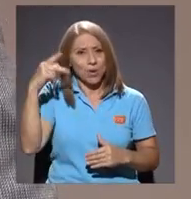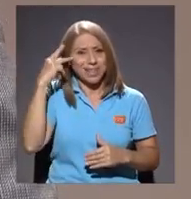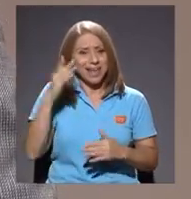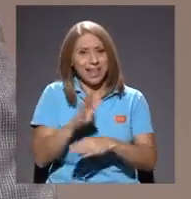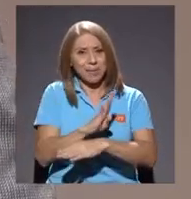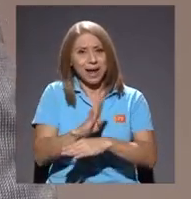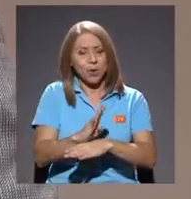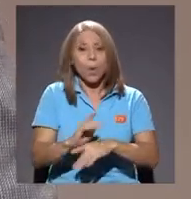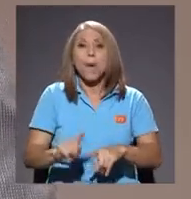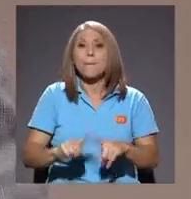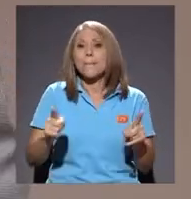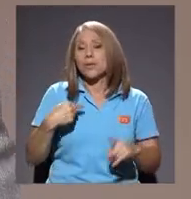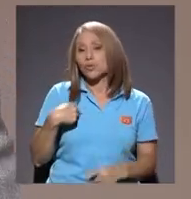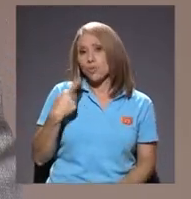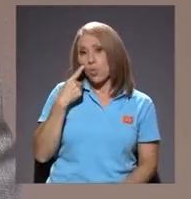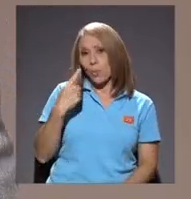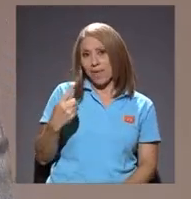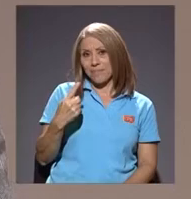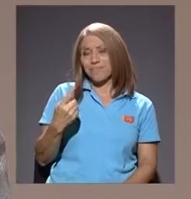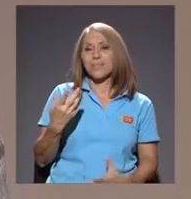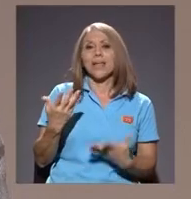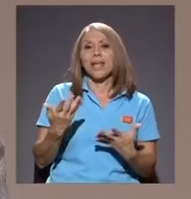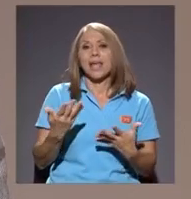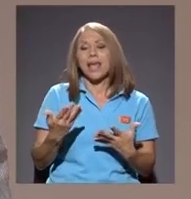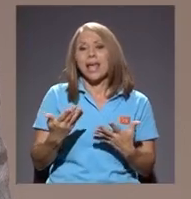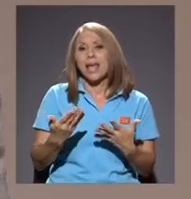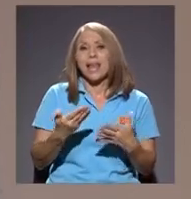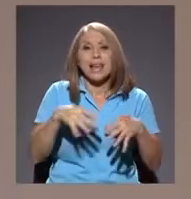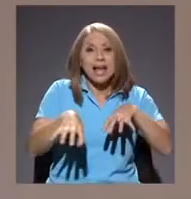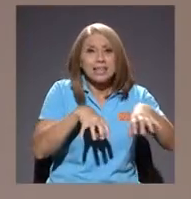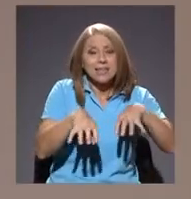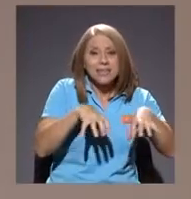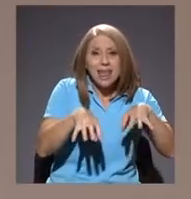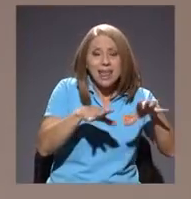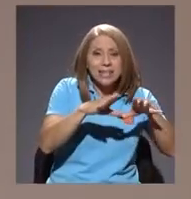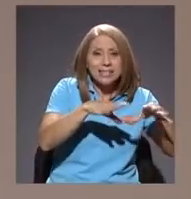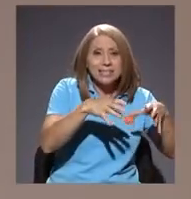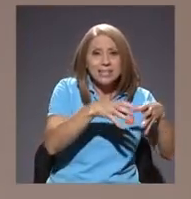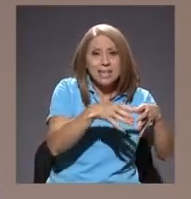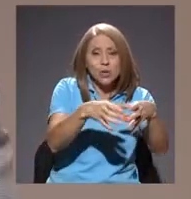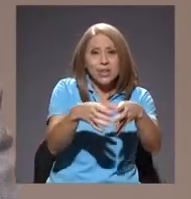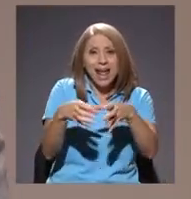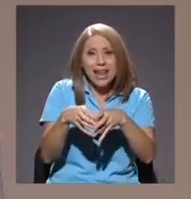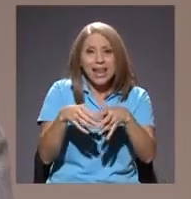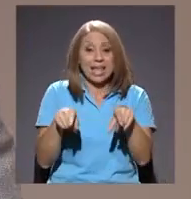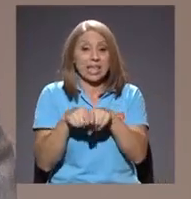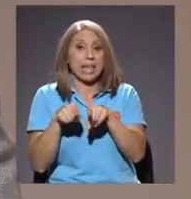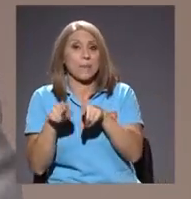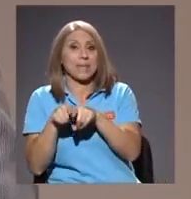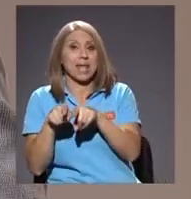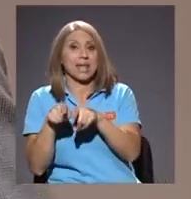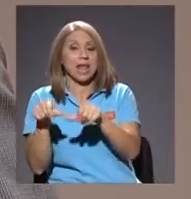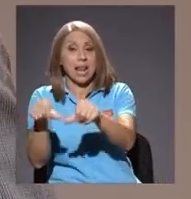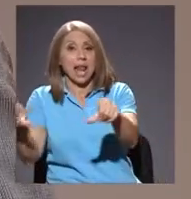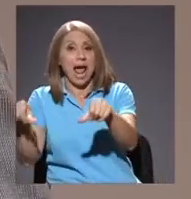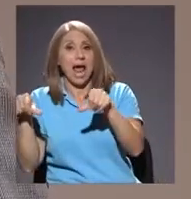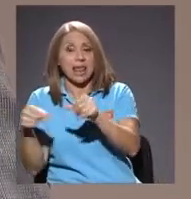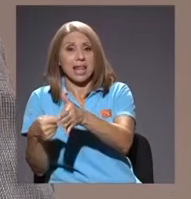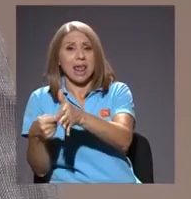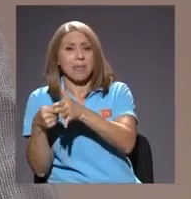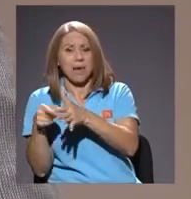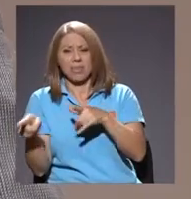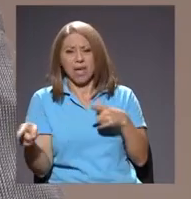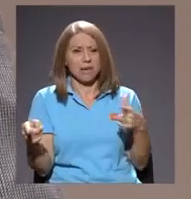si no se pone a ver la desagregación tanto por el lado de la actividad sectorial como por el lado de los agregados de la demanda no termina de calzar